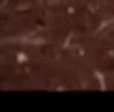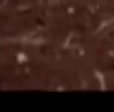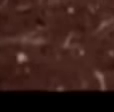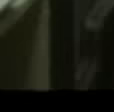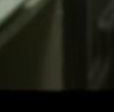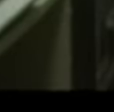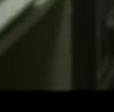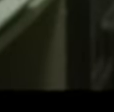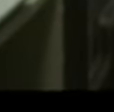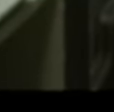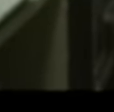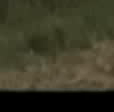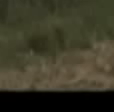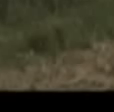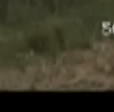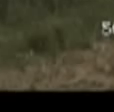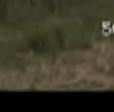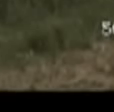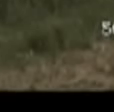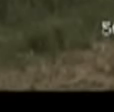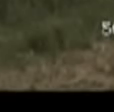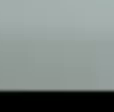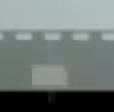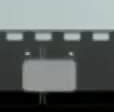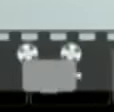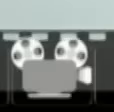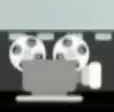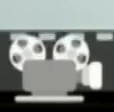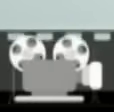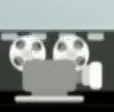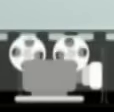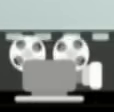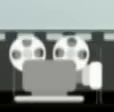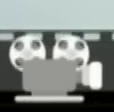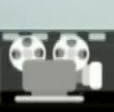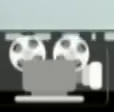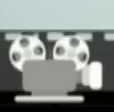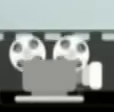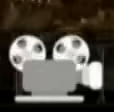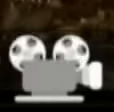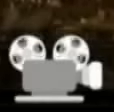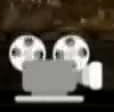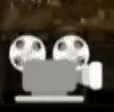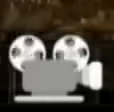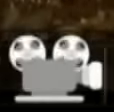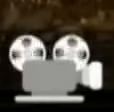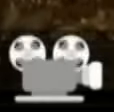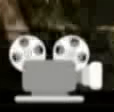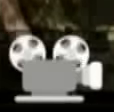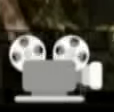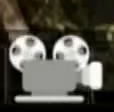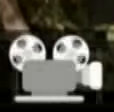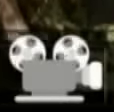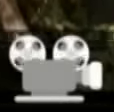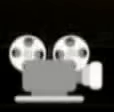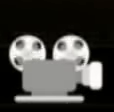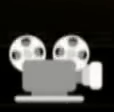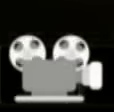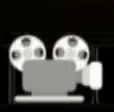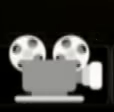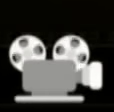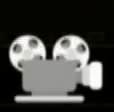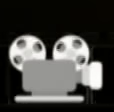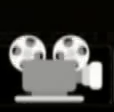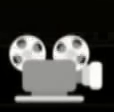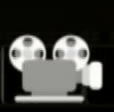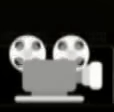conocimiento ecuador-tv presenta la mejor selección de documentales de latinoamérica 17 países